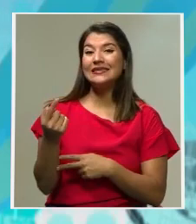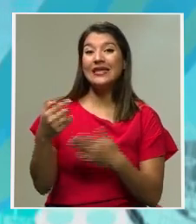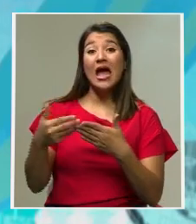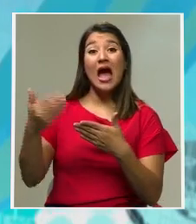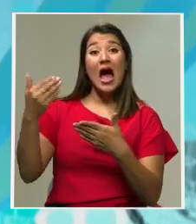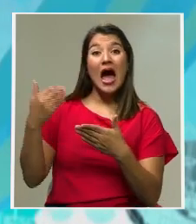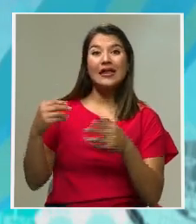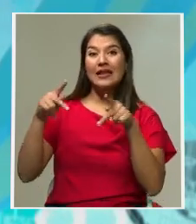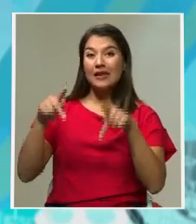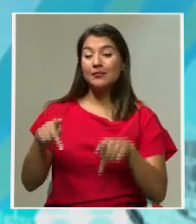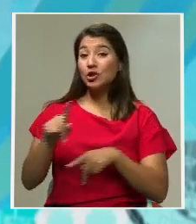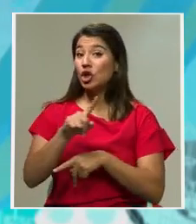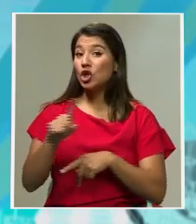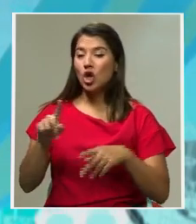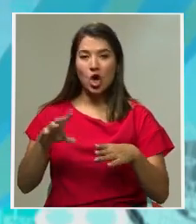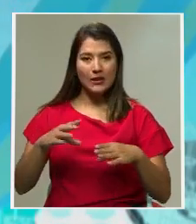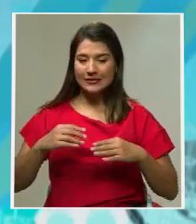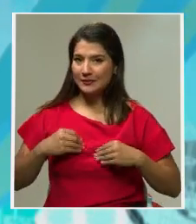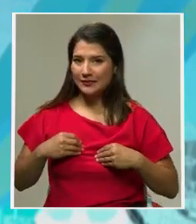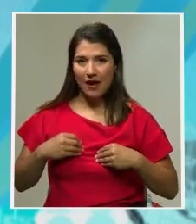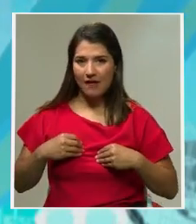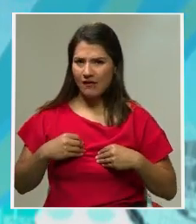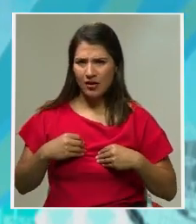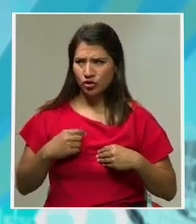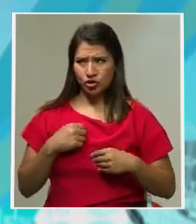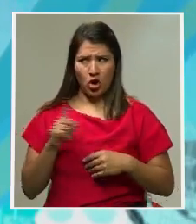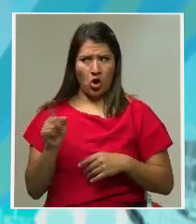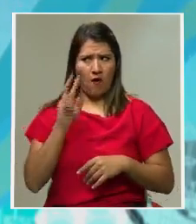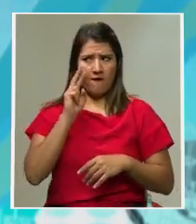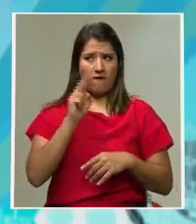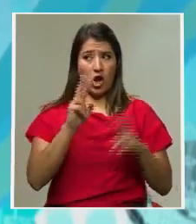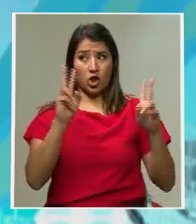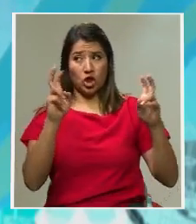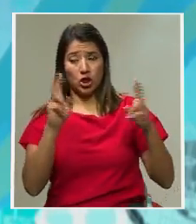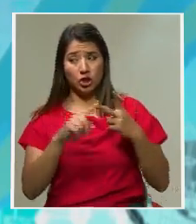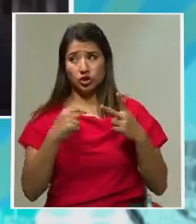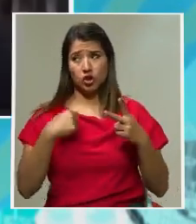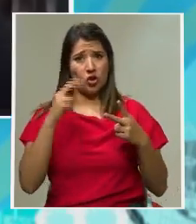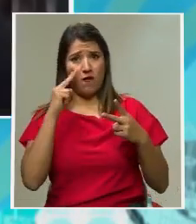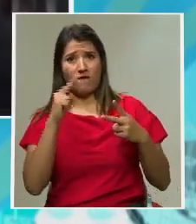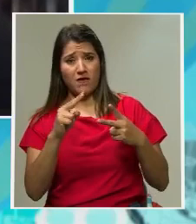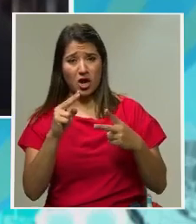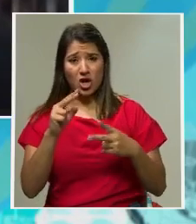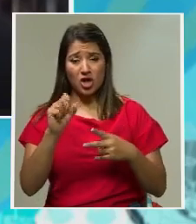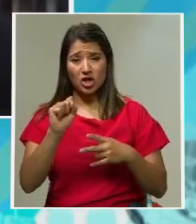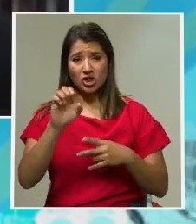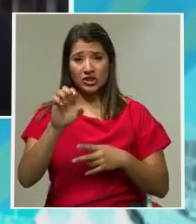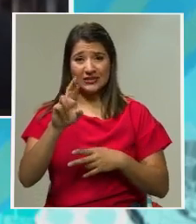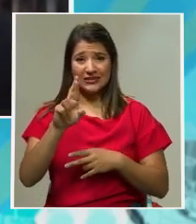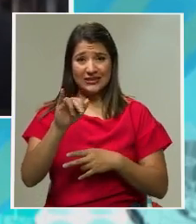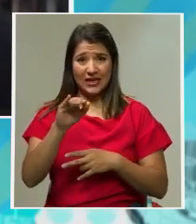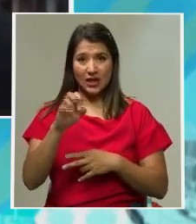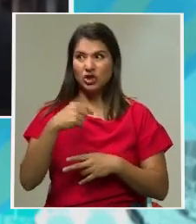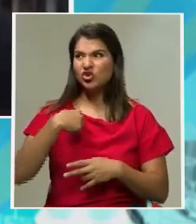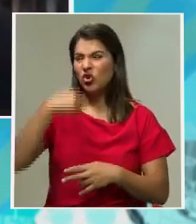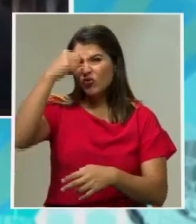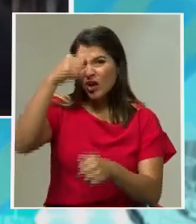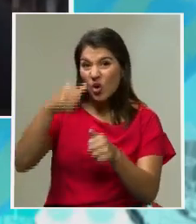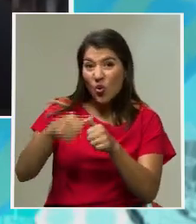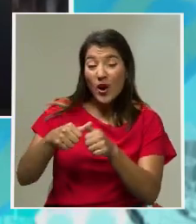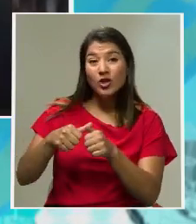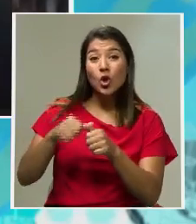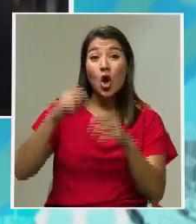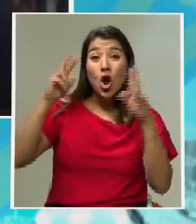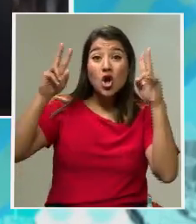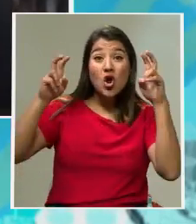gente no aceptaba ver telenovelas o series, ¿verdad? Yo me acuerdo el fenómeno Betty la Fea. Me